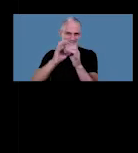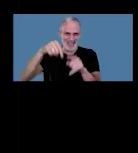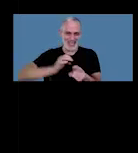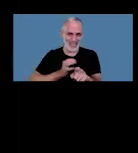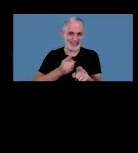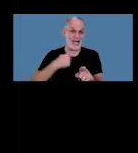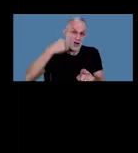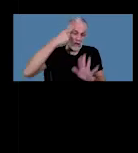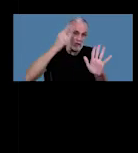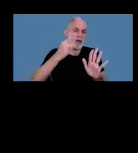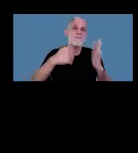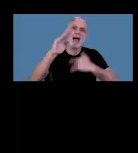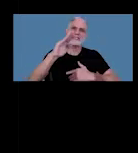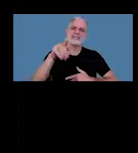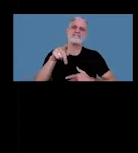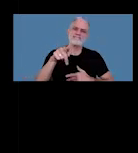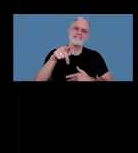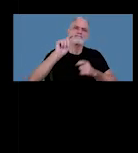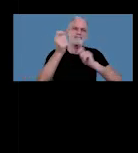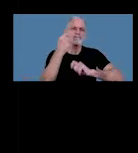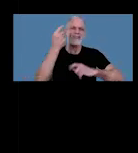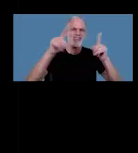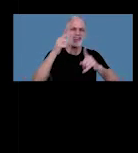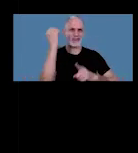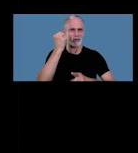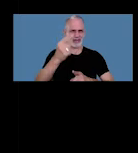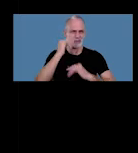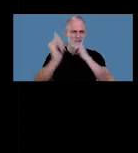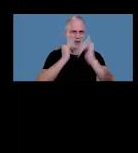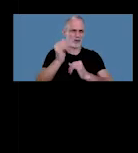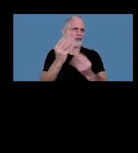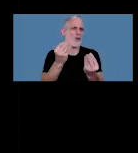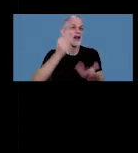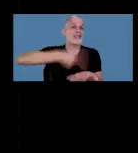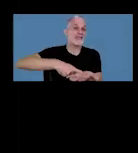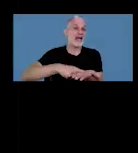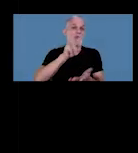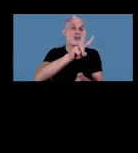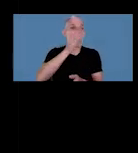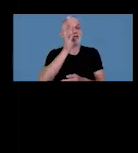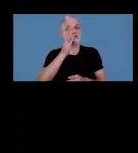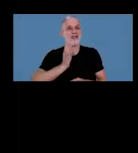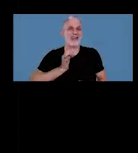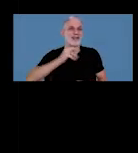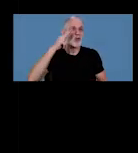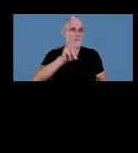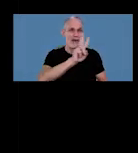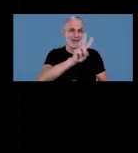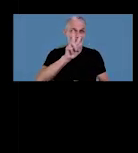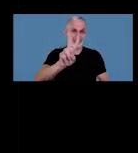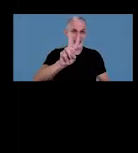pareció, creo que es lo más trascendente que tenemos, que es el dictamen 2 del 2022,